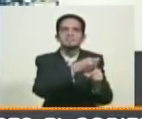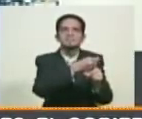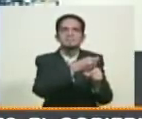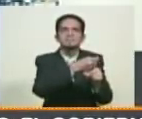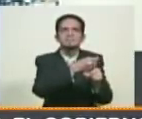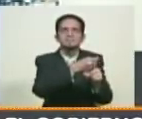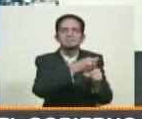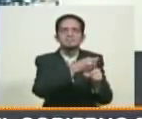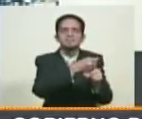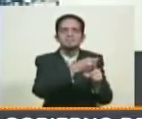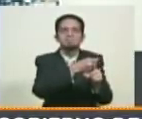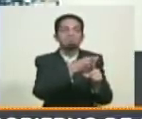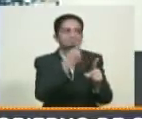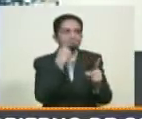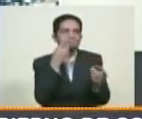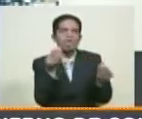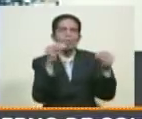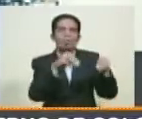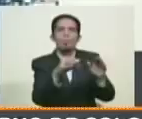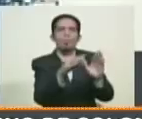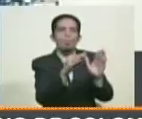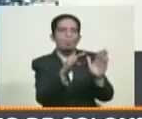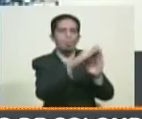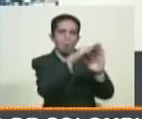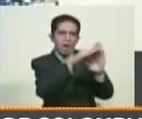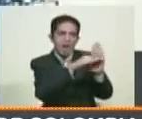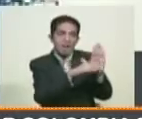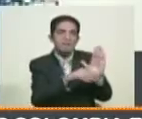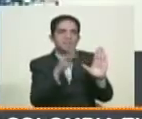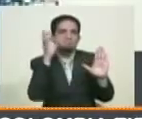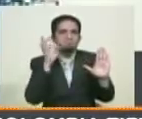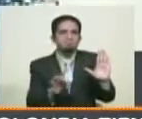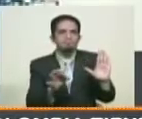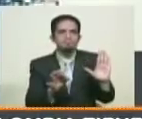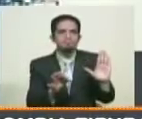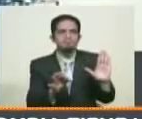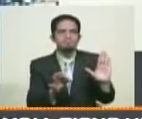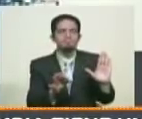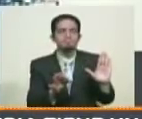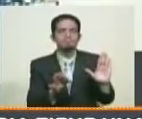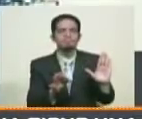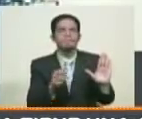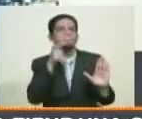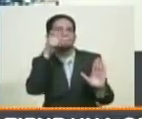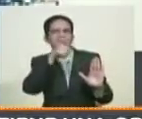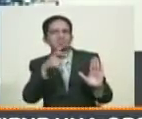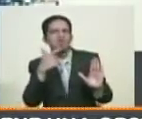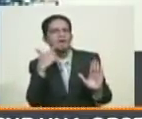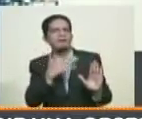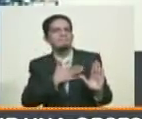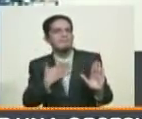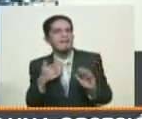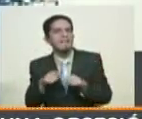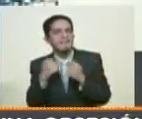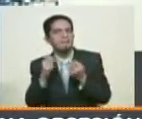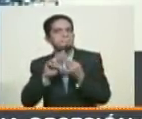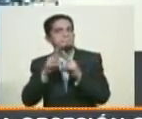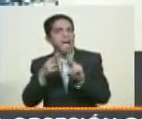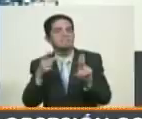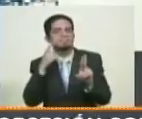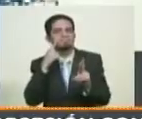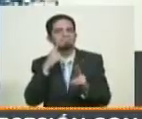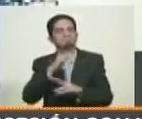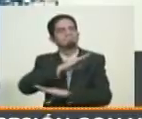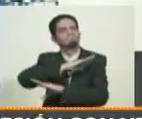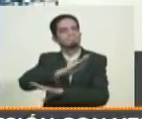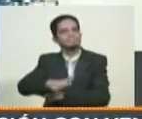el marco de la ley, con todas las debidas garantías judiciales, a quienes conspiren contra la paz ciudadana. Porque